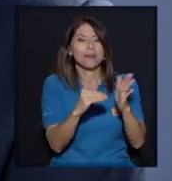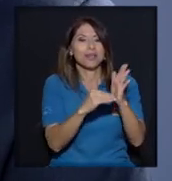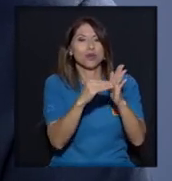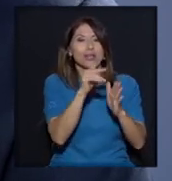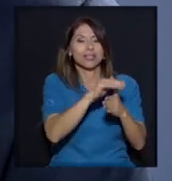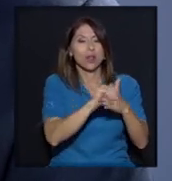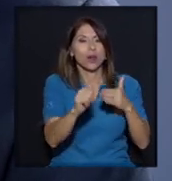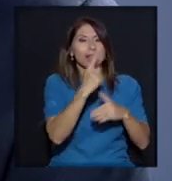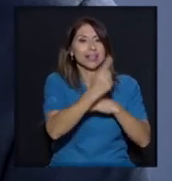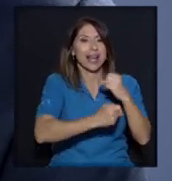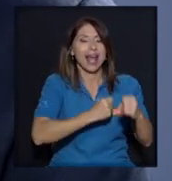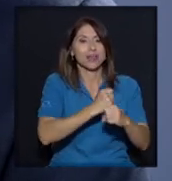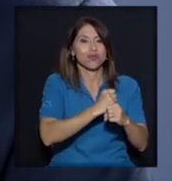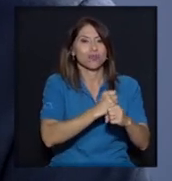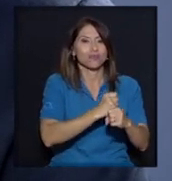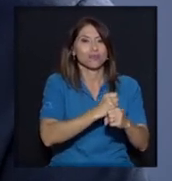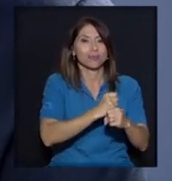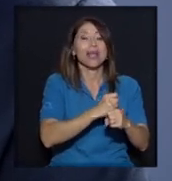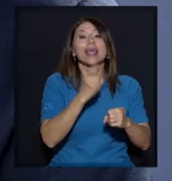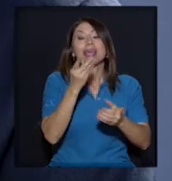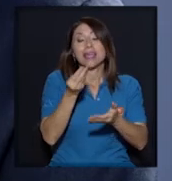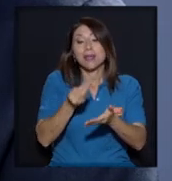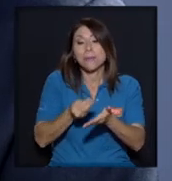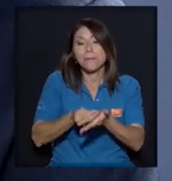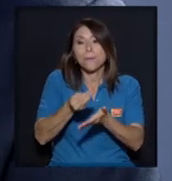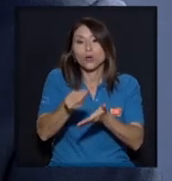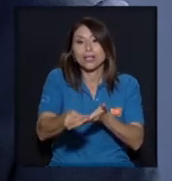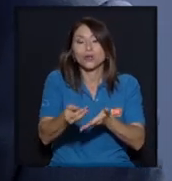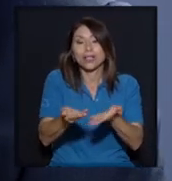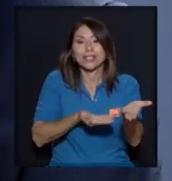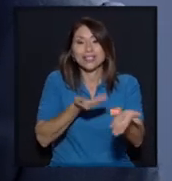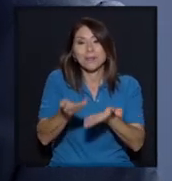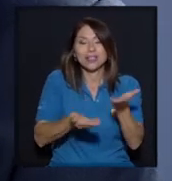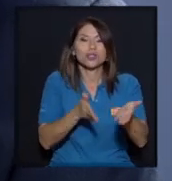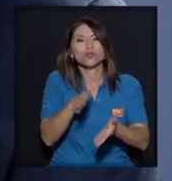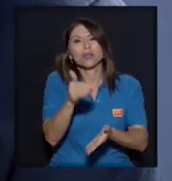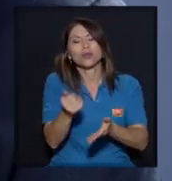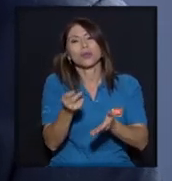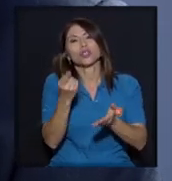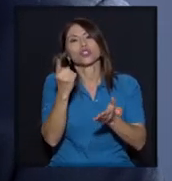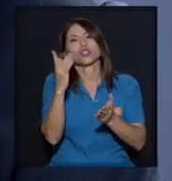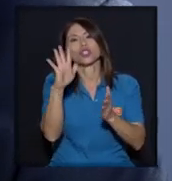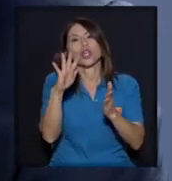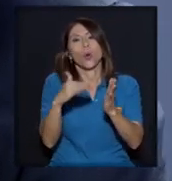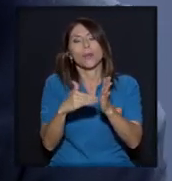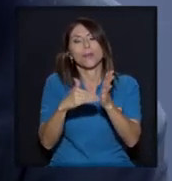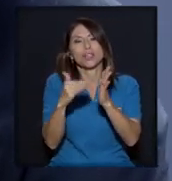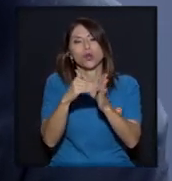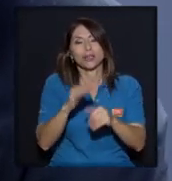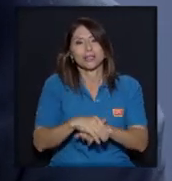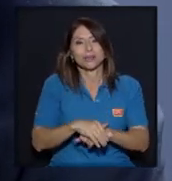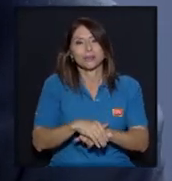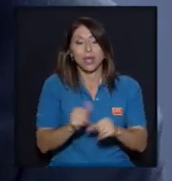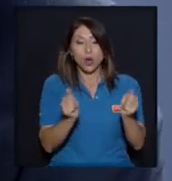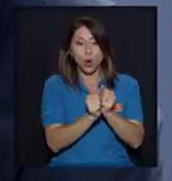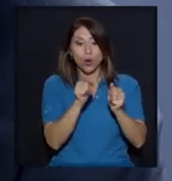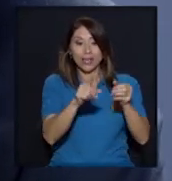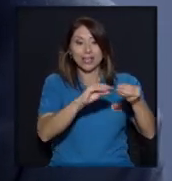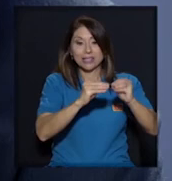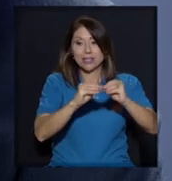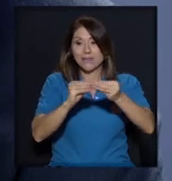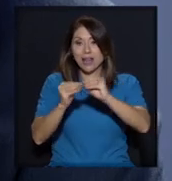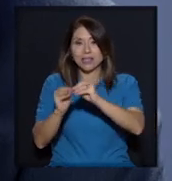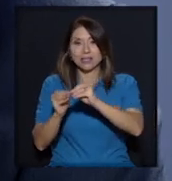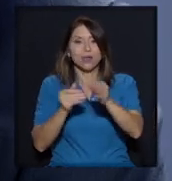las importaciones de servicios cerca de los 5 mil millones. En resumen, con estas cifras, digamos, cualquiera que puede hacer los